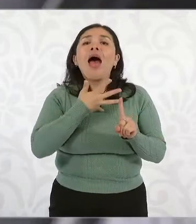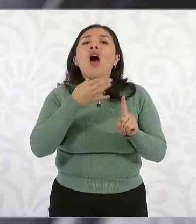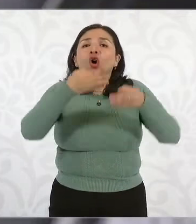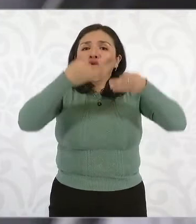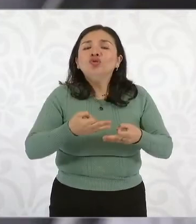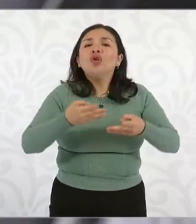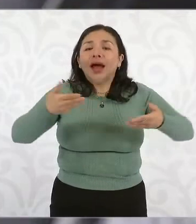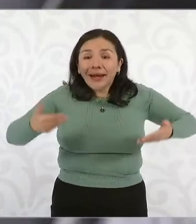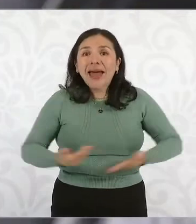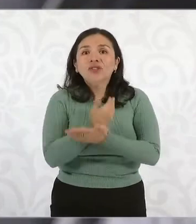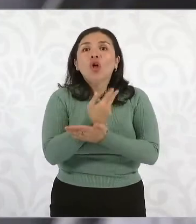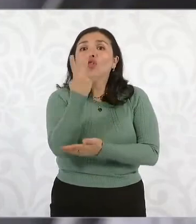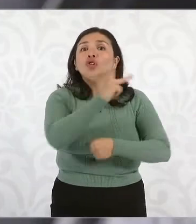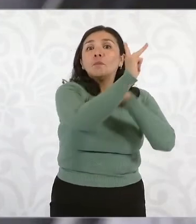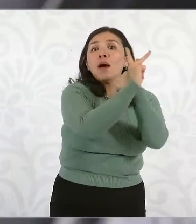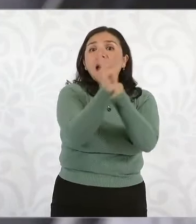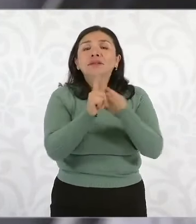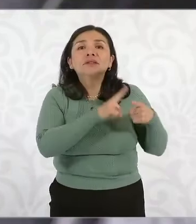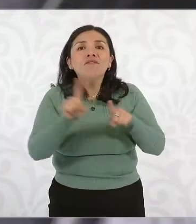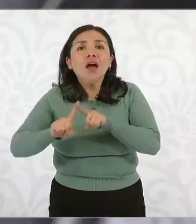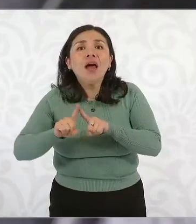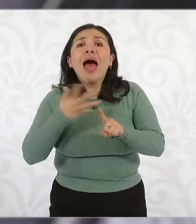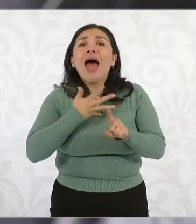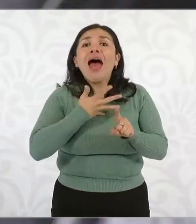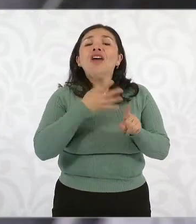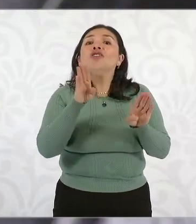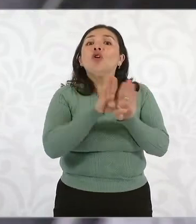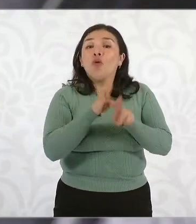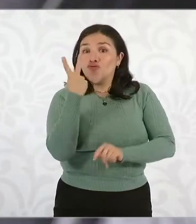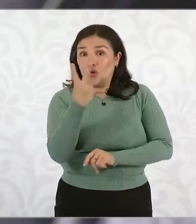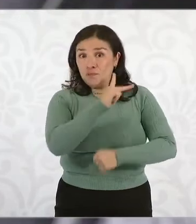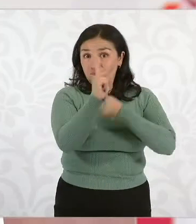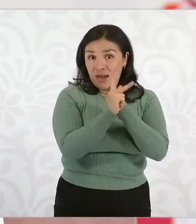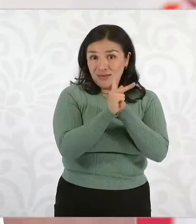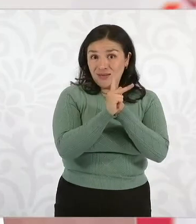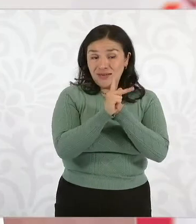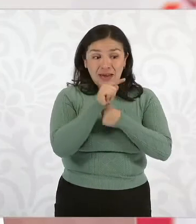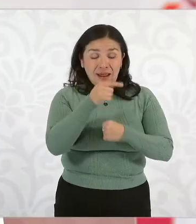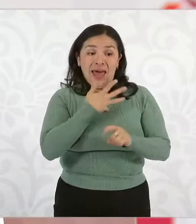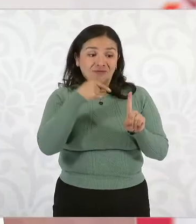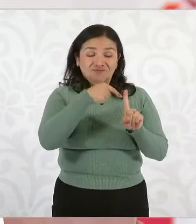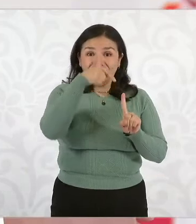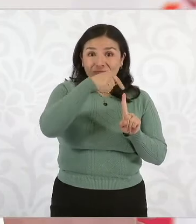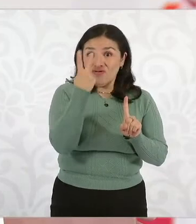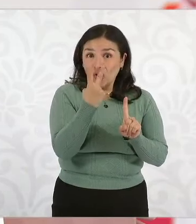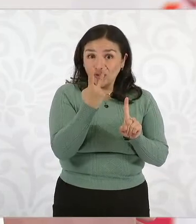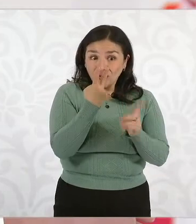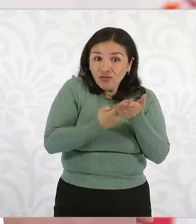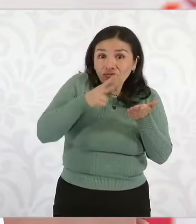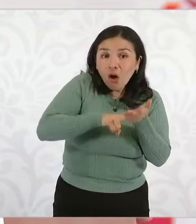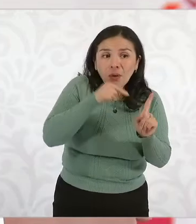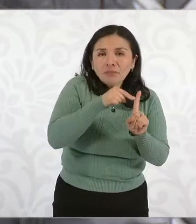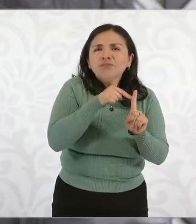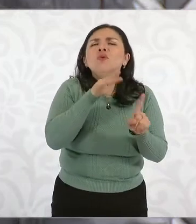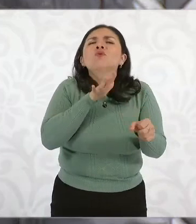dos naciones distintas. Y al ser ciudadano de dos países distintos, pues no está claro que